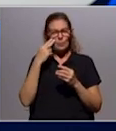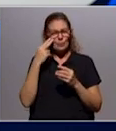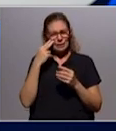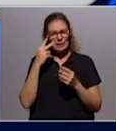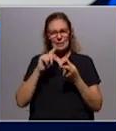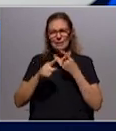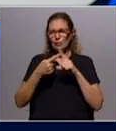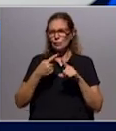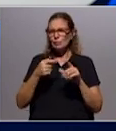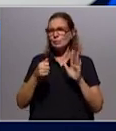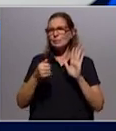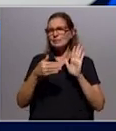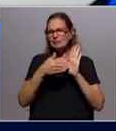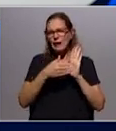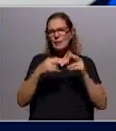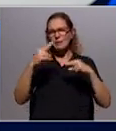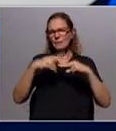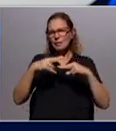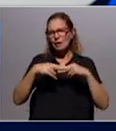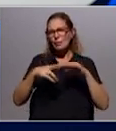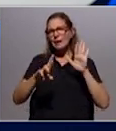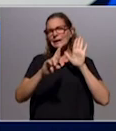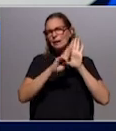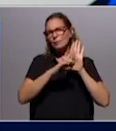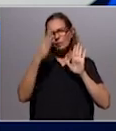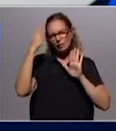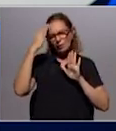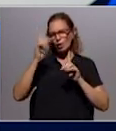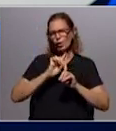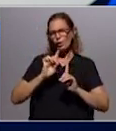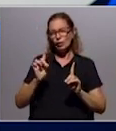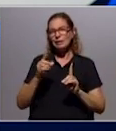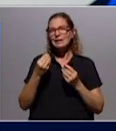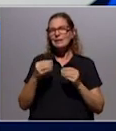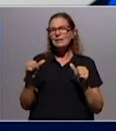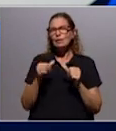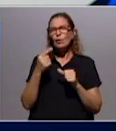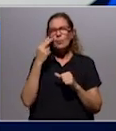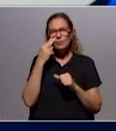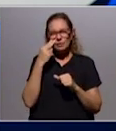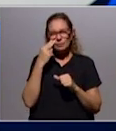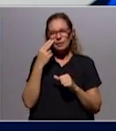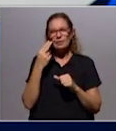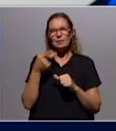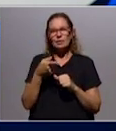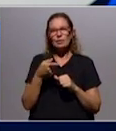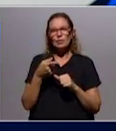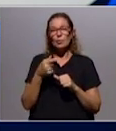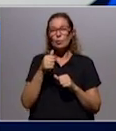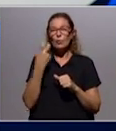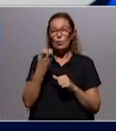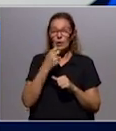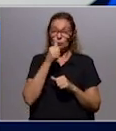cuanto a si eso estaba en la página web si el reglamento tenía que saberlo o no que se hizo con esa problemática generar este una